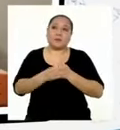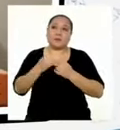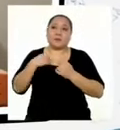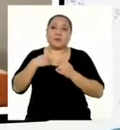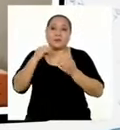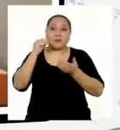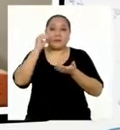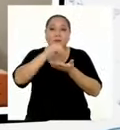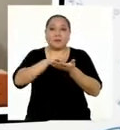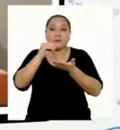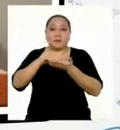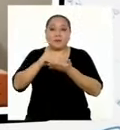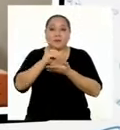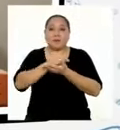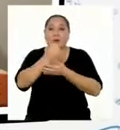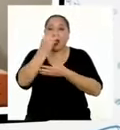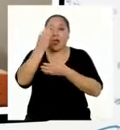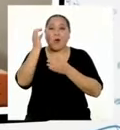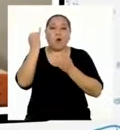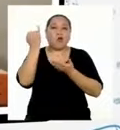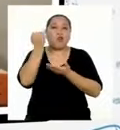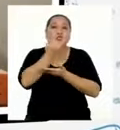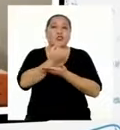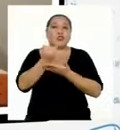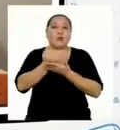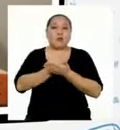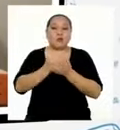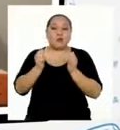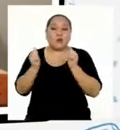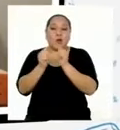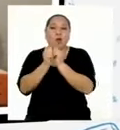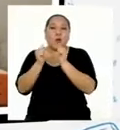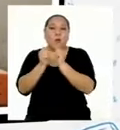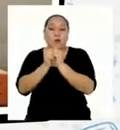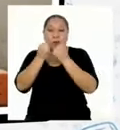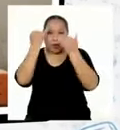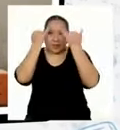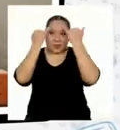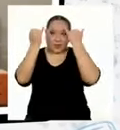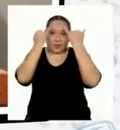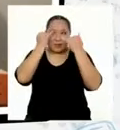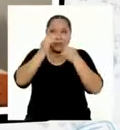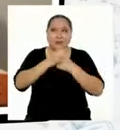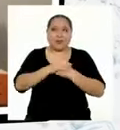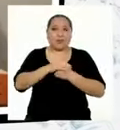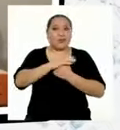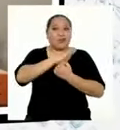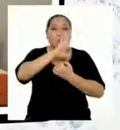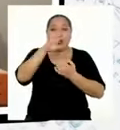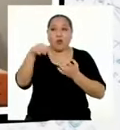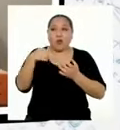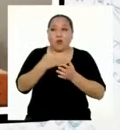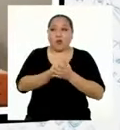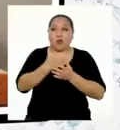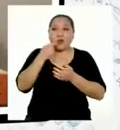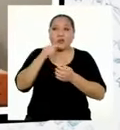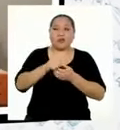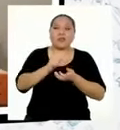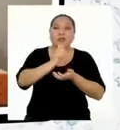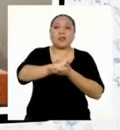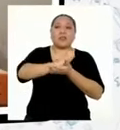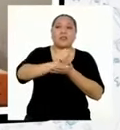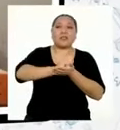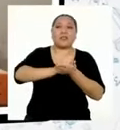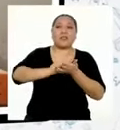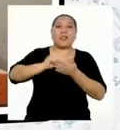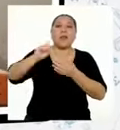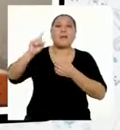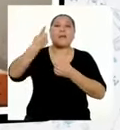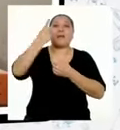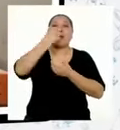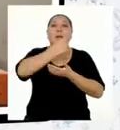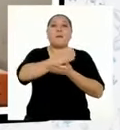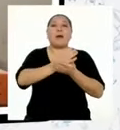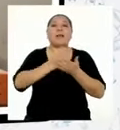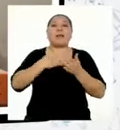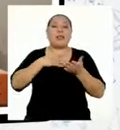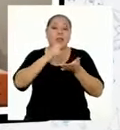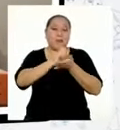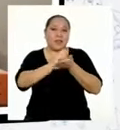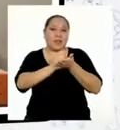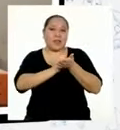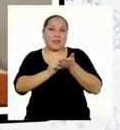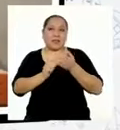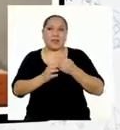puse algunos dibujos para acompañar las ideas. Con todo ello, escribí la primera versión de mi